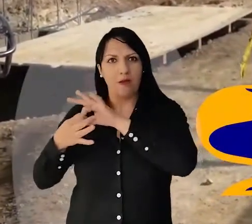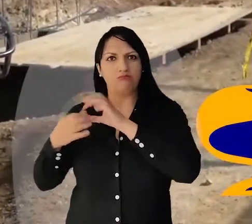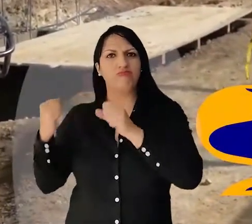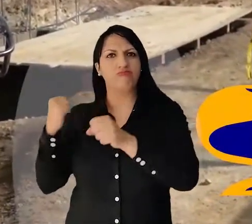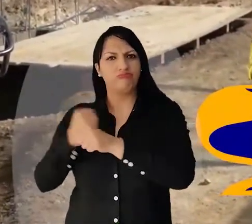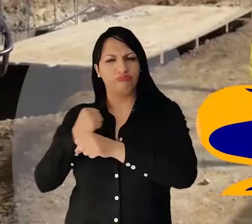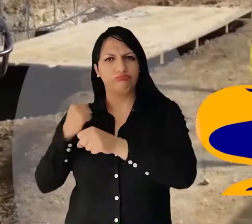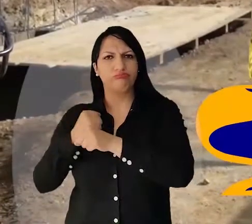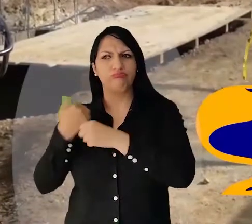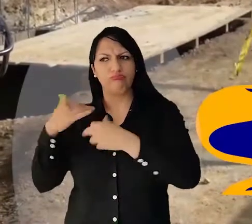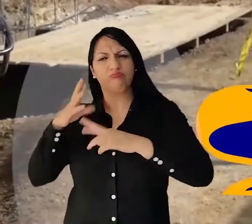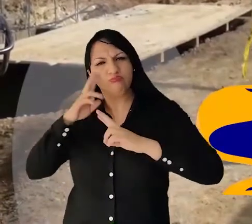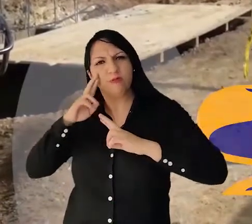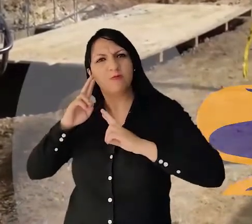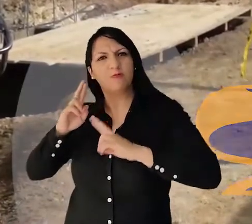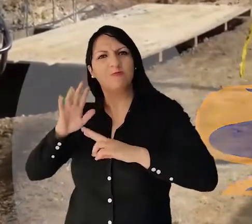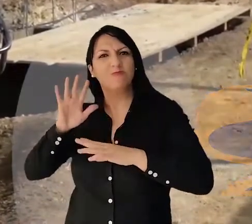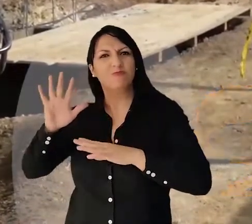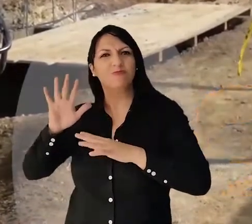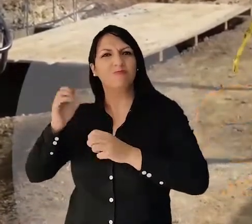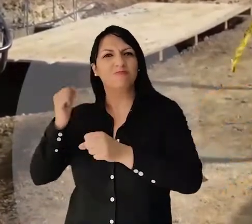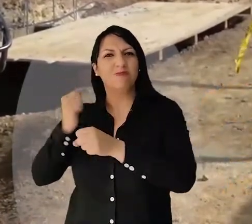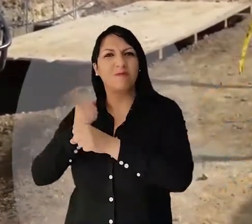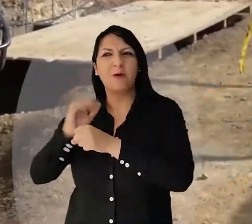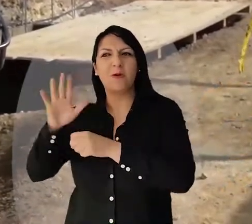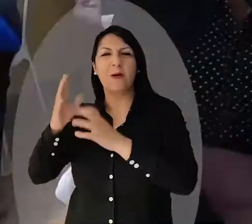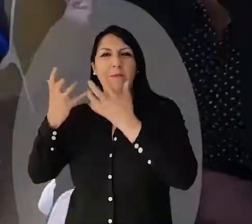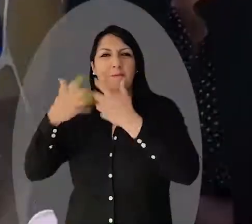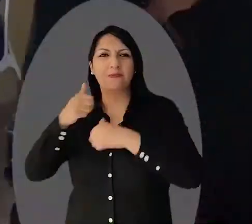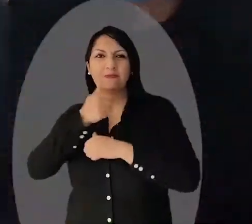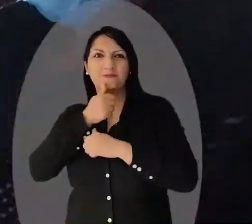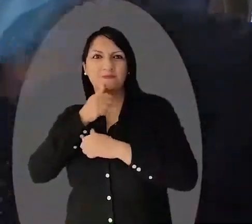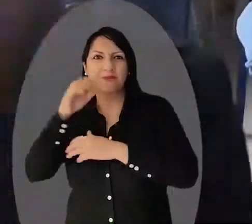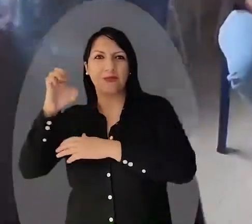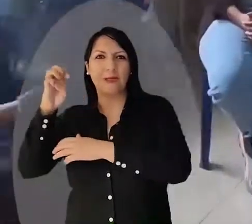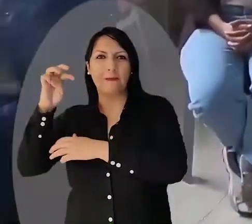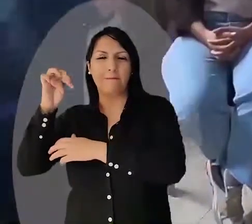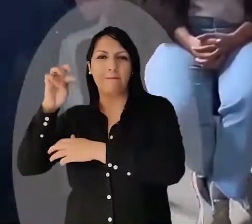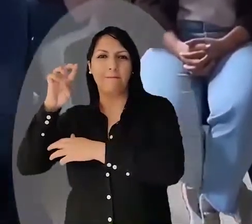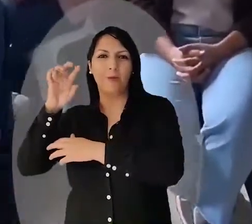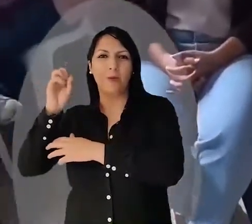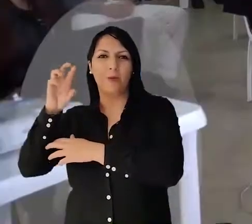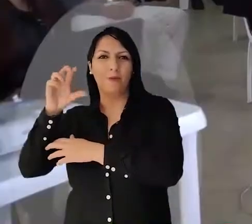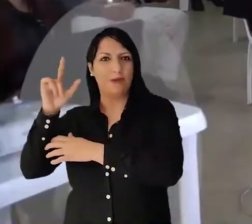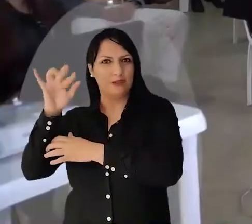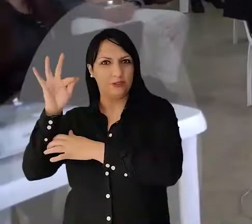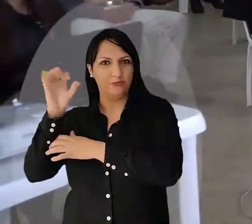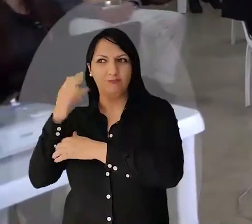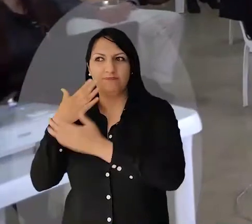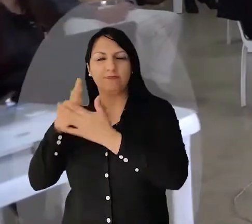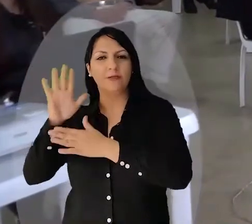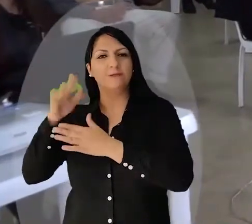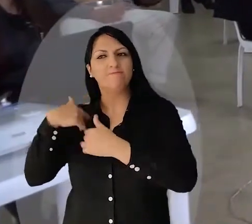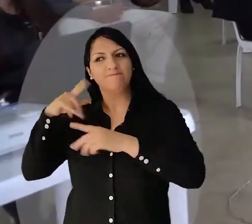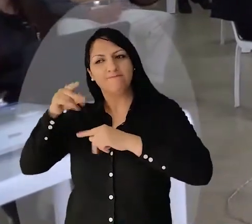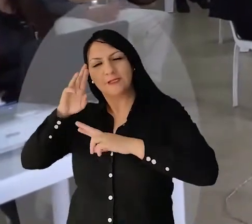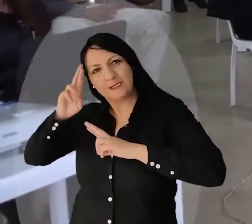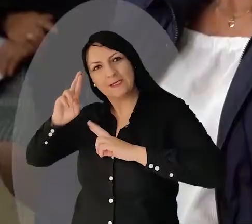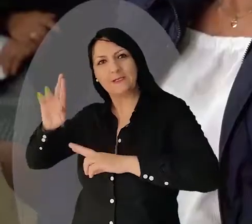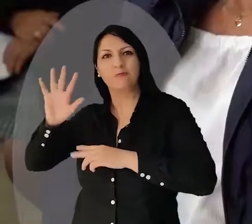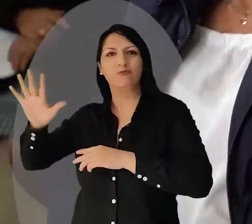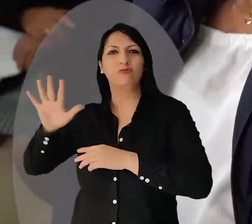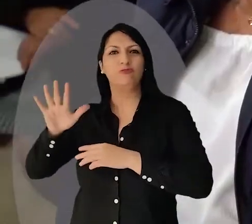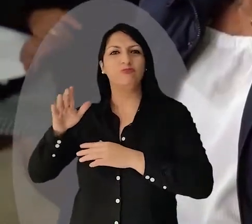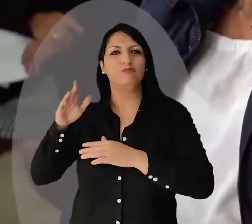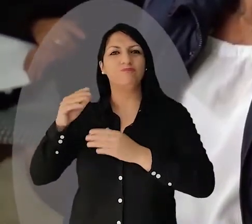gente. Entonces es una articulación muy importante y reconocer el trabajo que ha venido haciendo en Popasto siempre con la comunidad y es